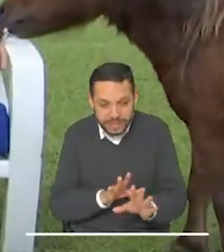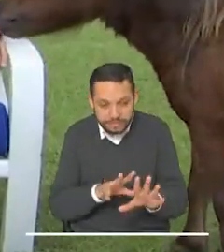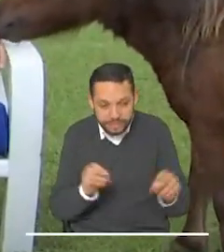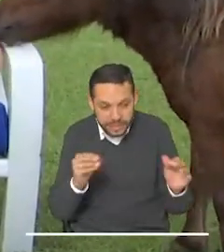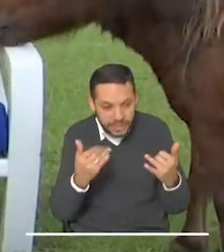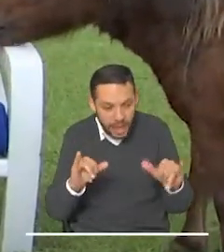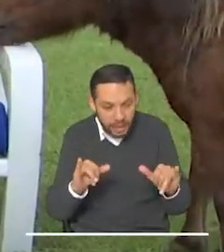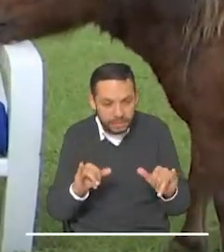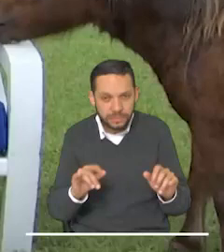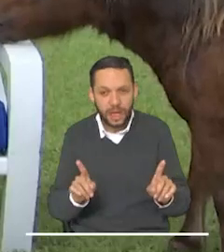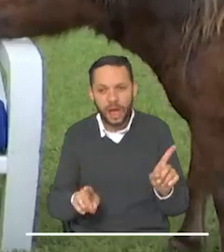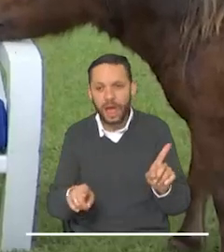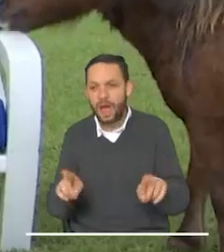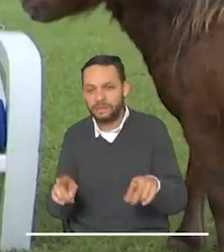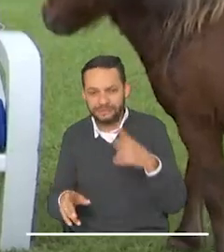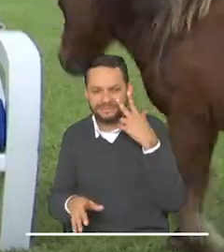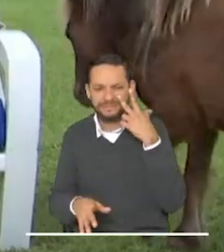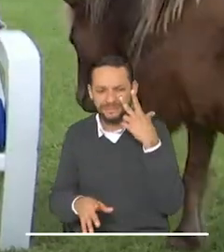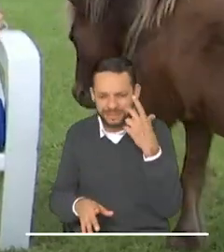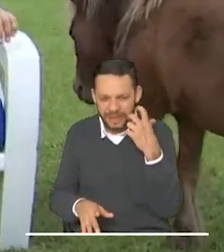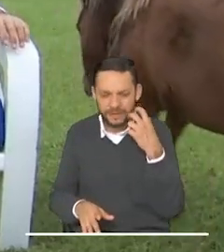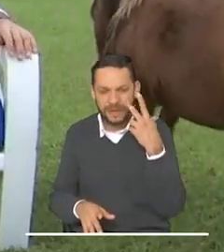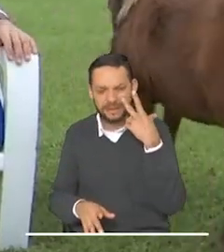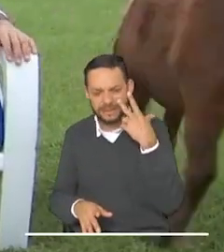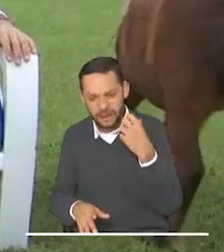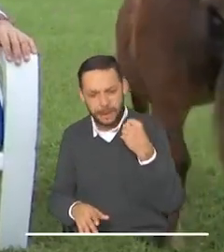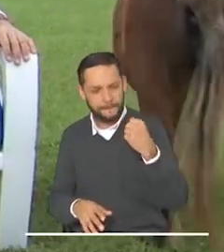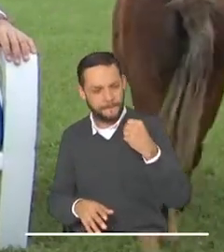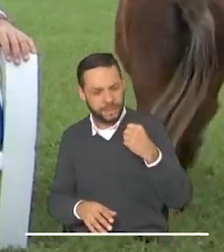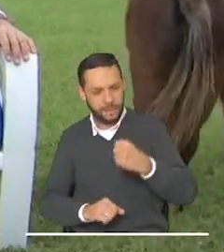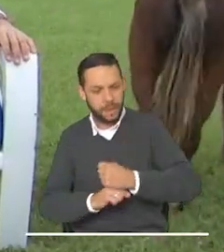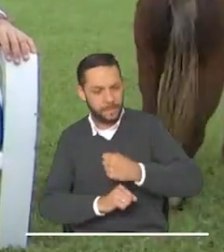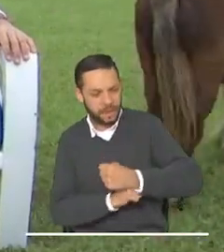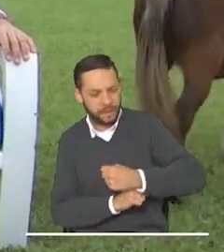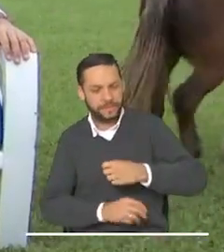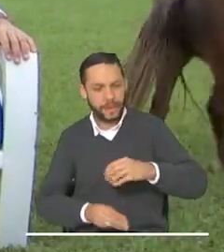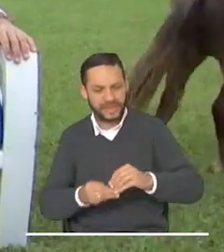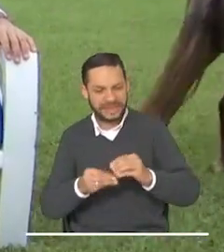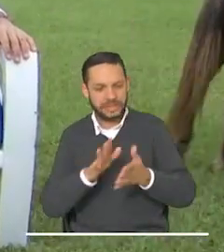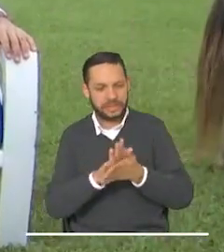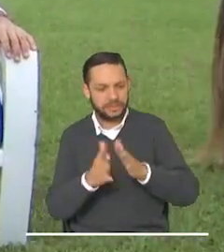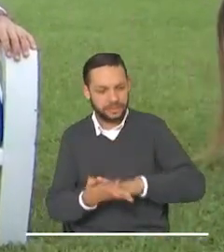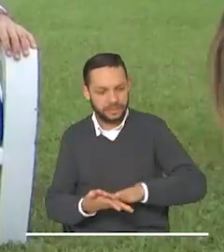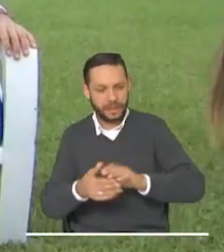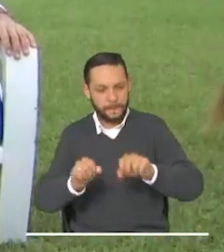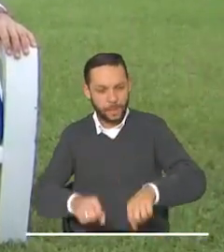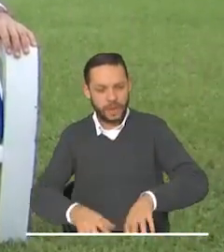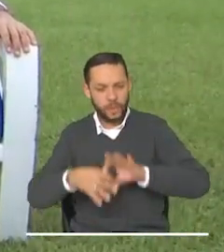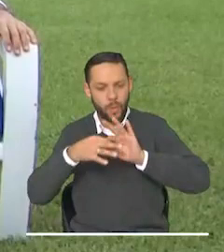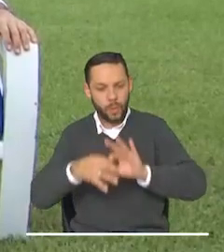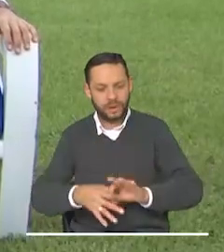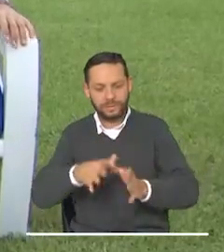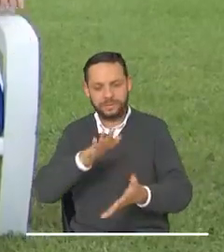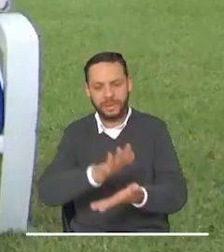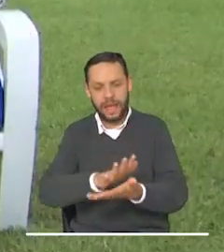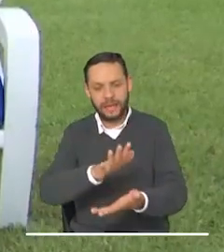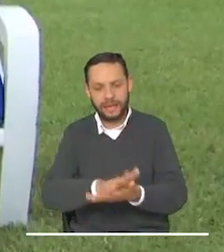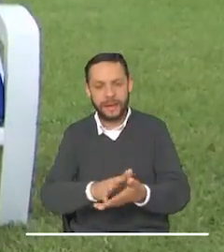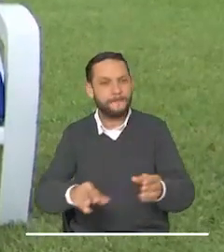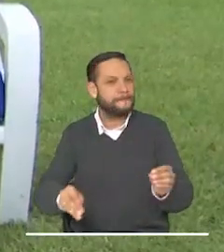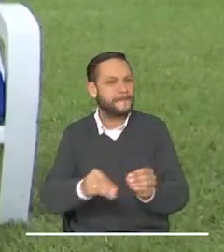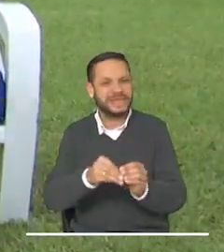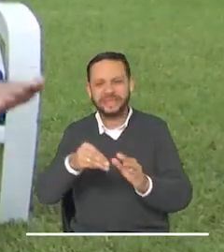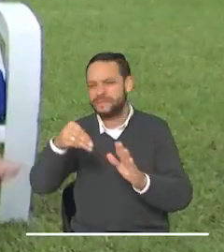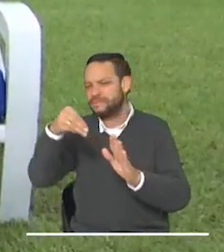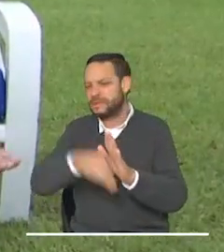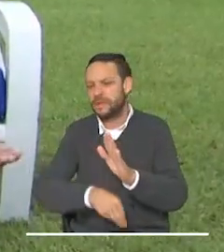psíquico chévere que me ayuden a quitar el síntoma chévere que yo esté un poquito más calmado y más tranquilo pero esto está más allá del síntoma está más